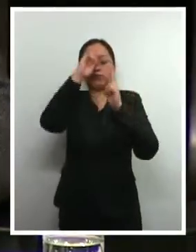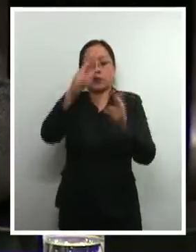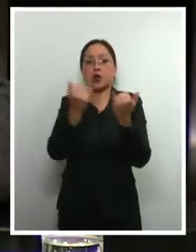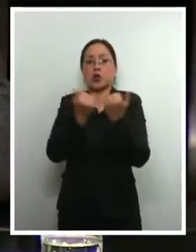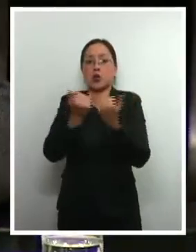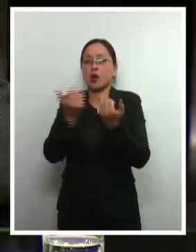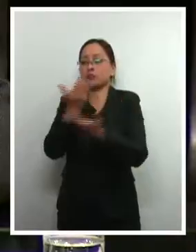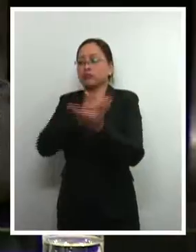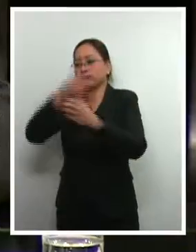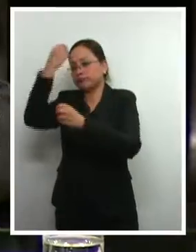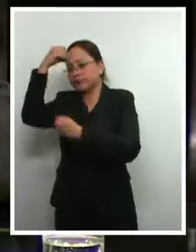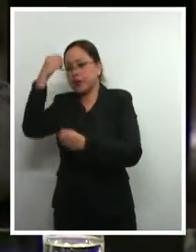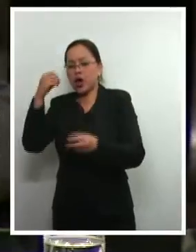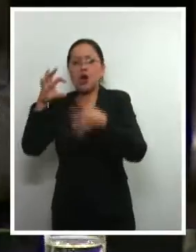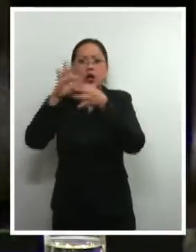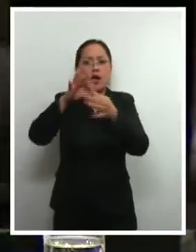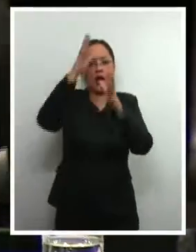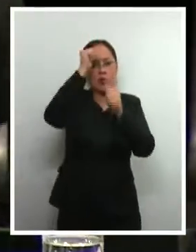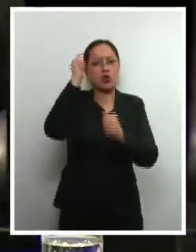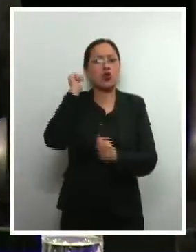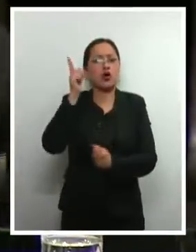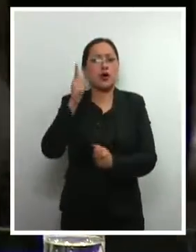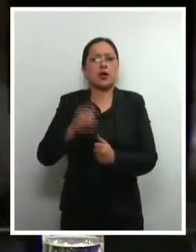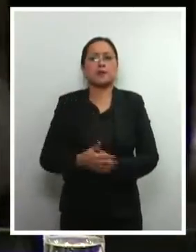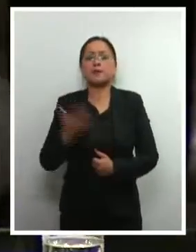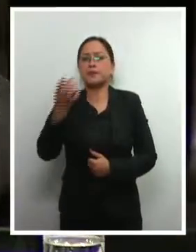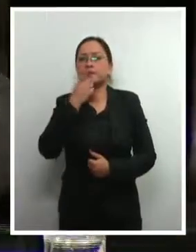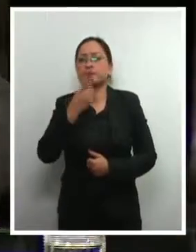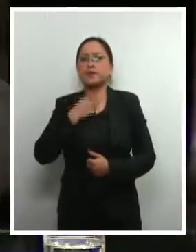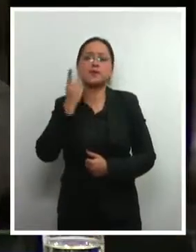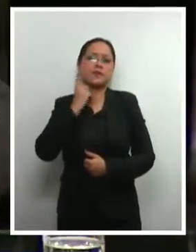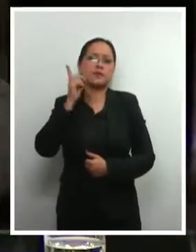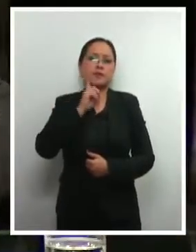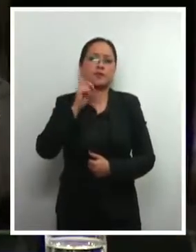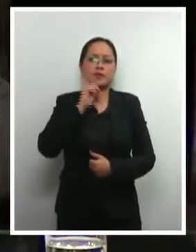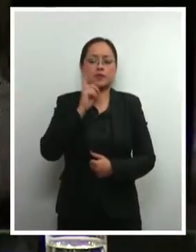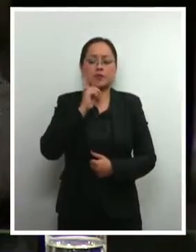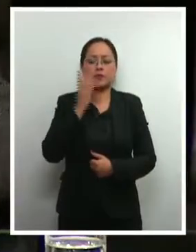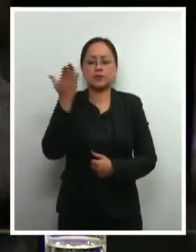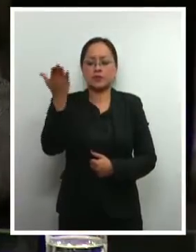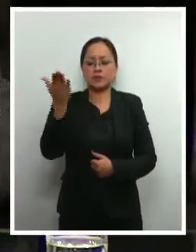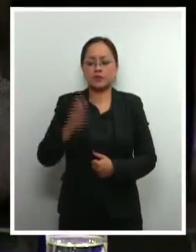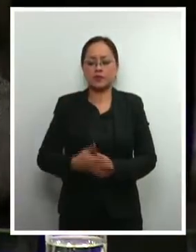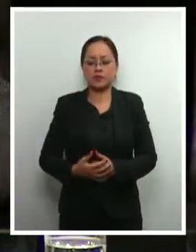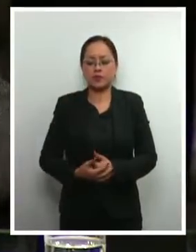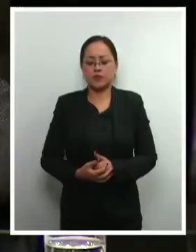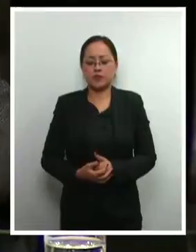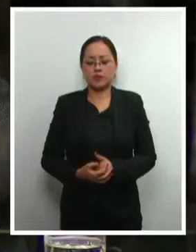consensos que sean necesarios. Dígame, diputada